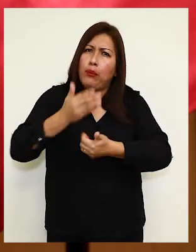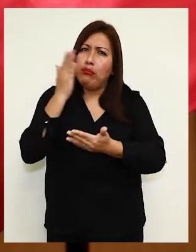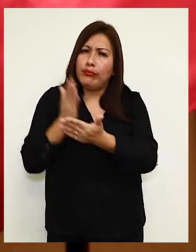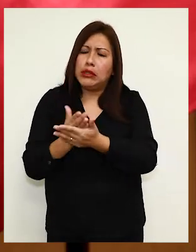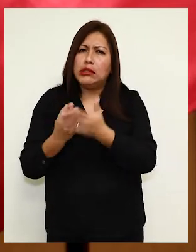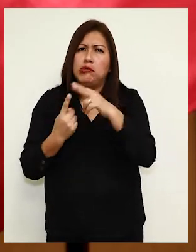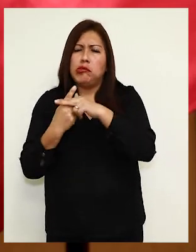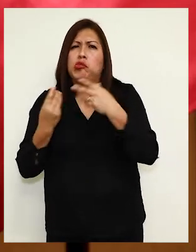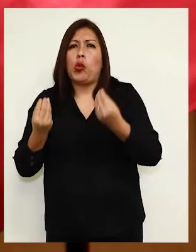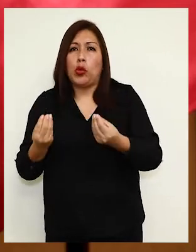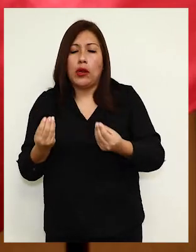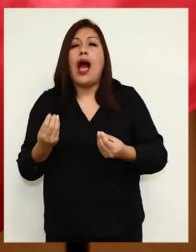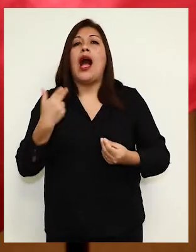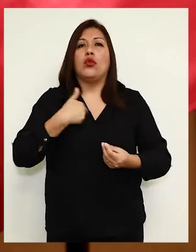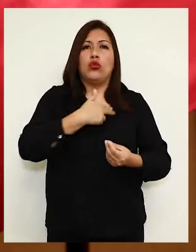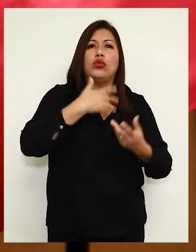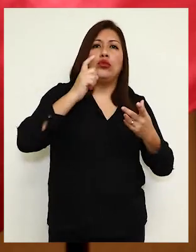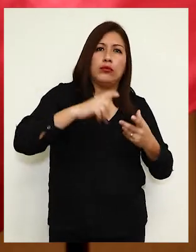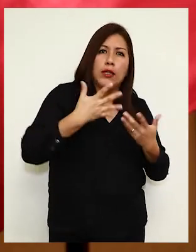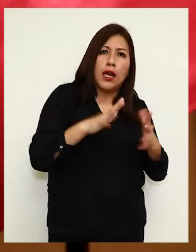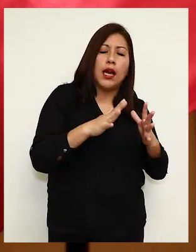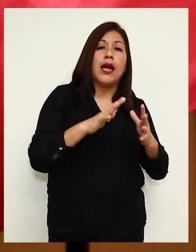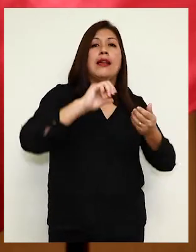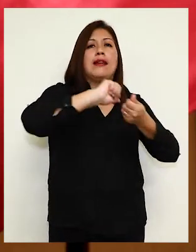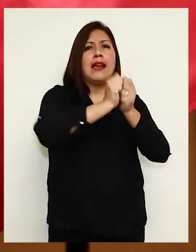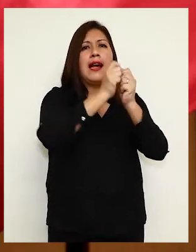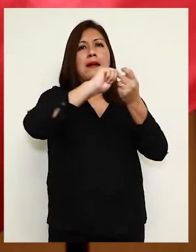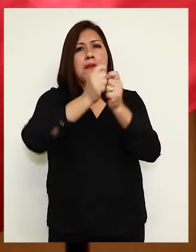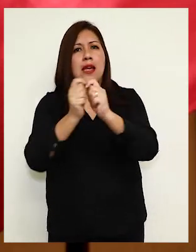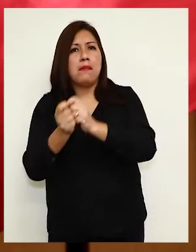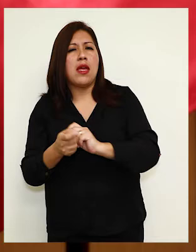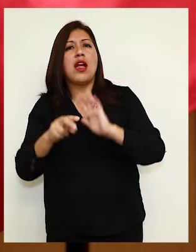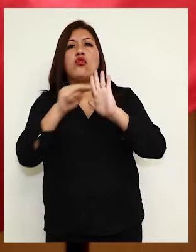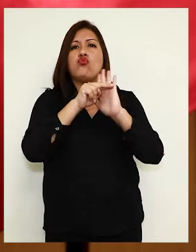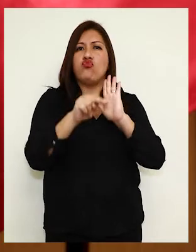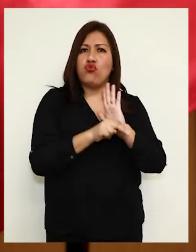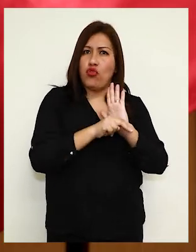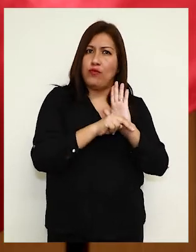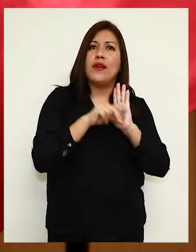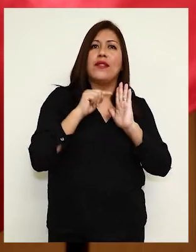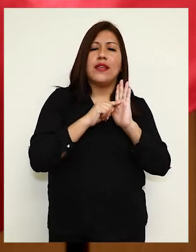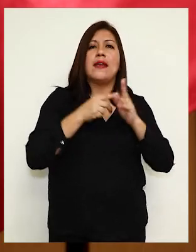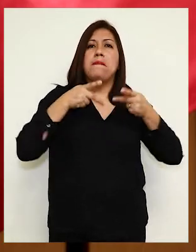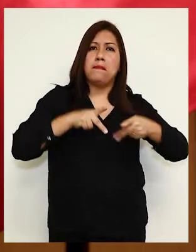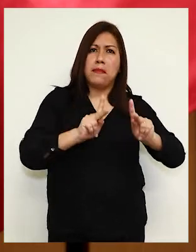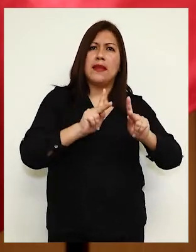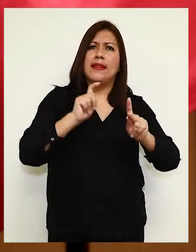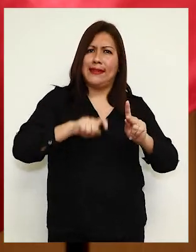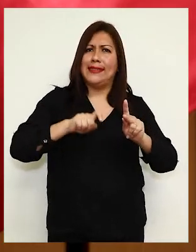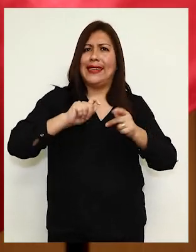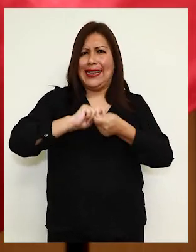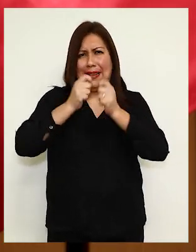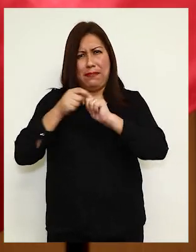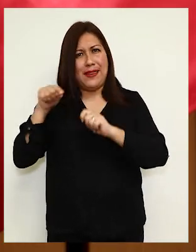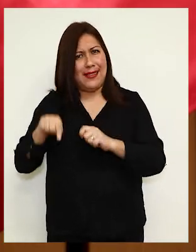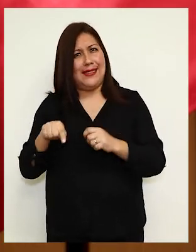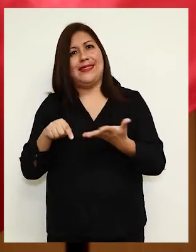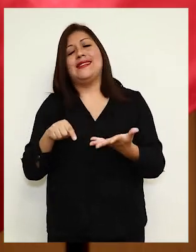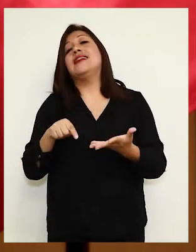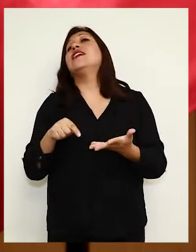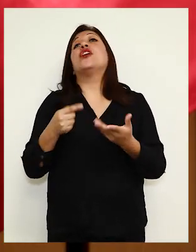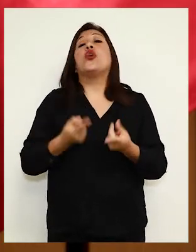la modificación de los documentos normativos que permitan cambiar esto, y cuando efectivamente las